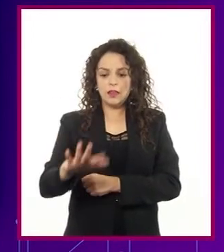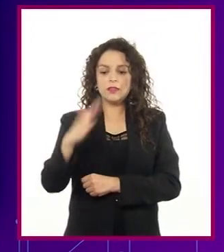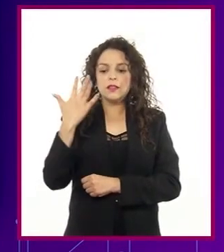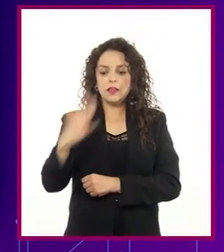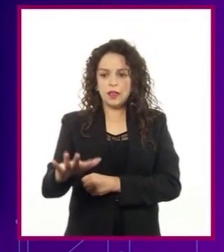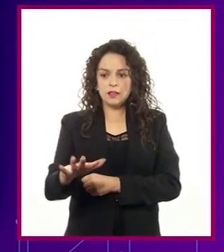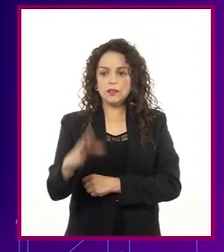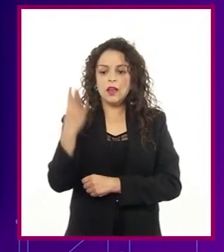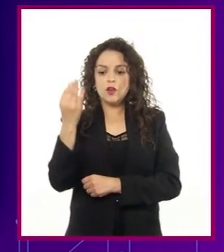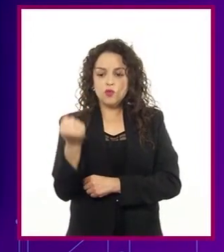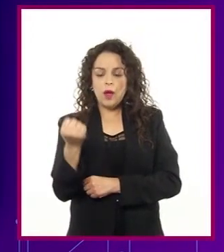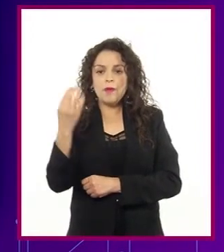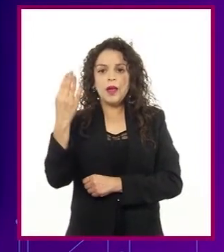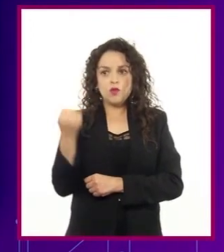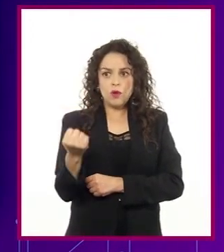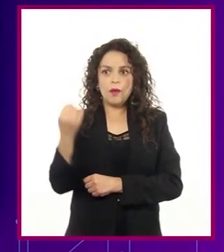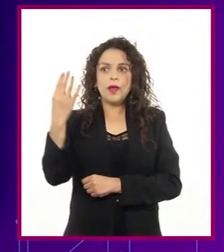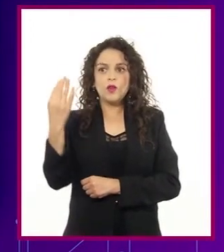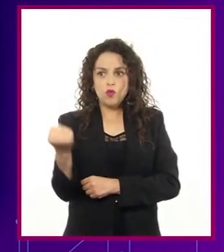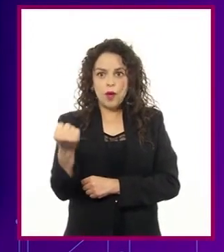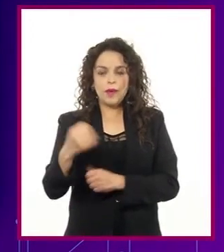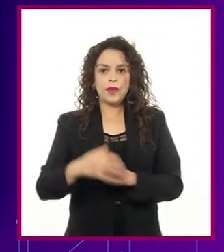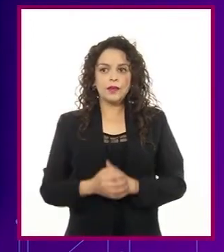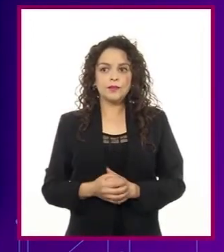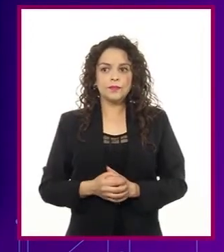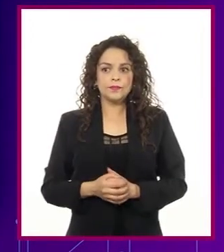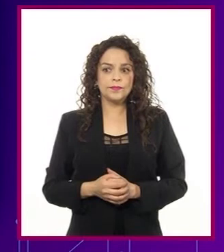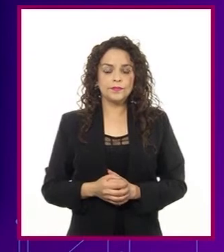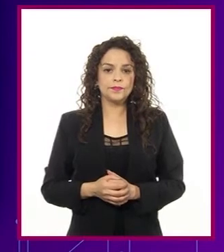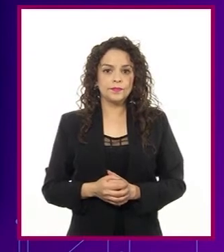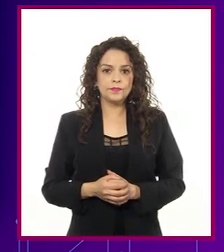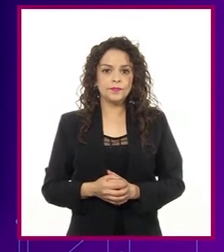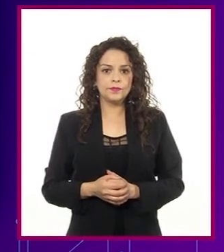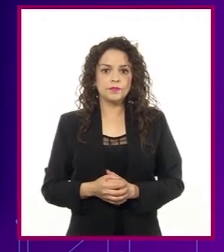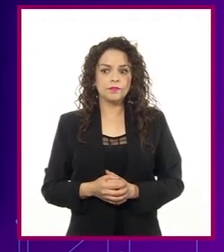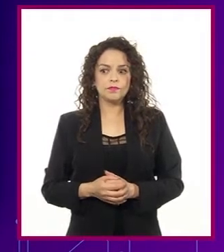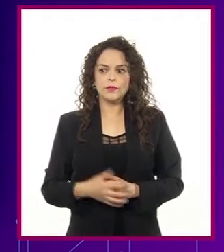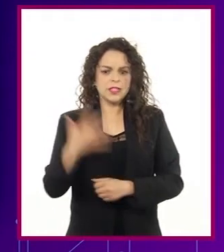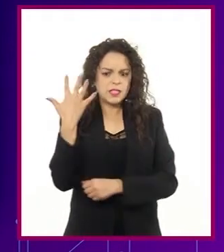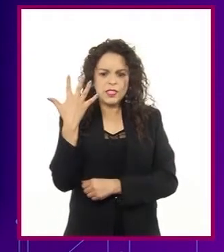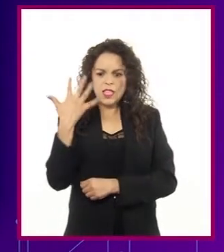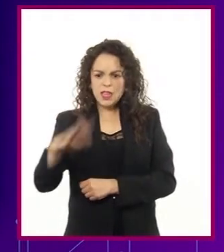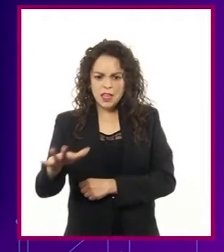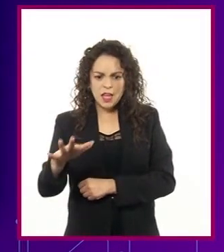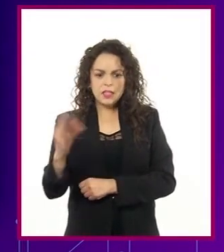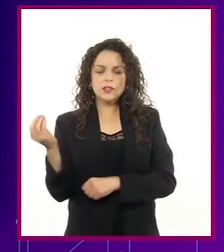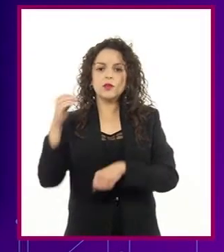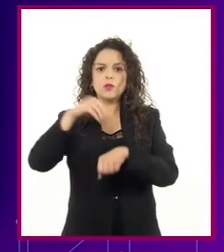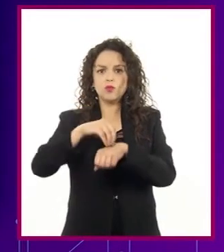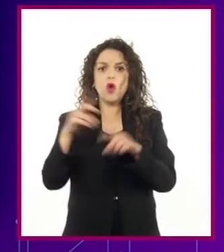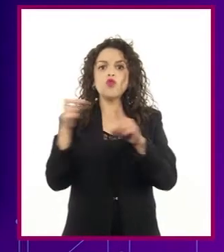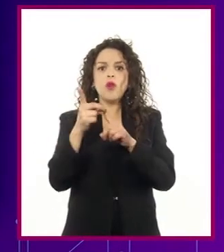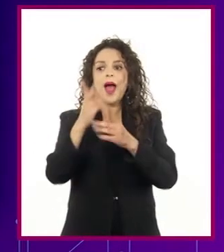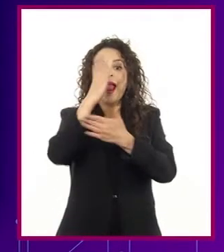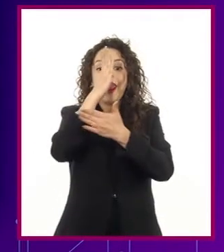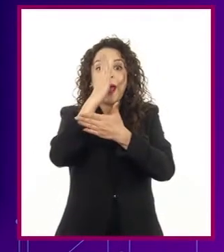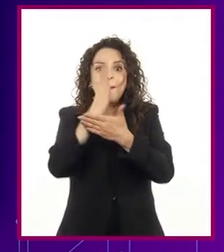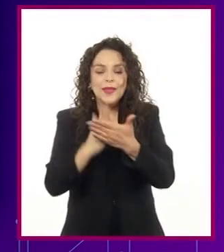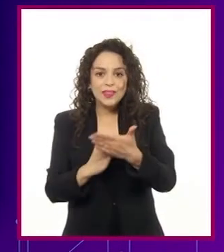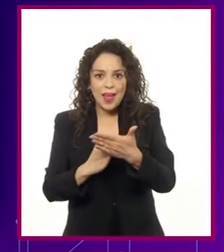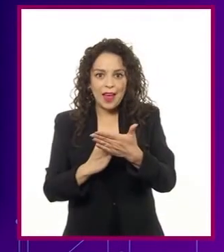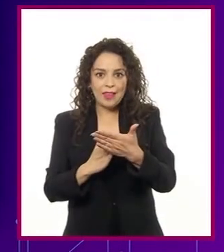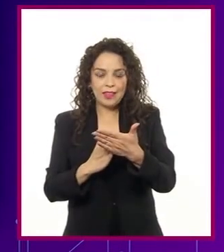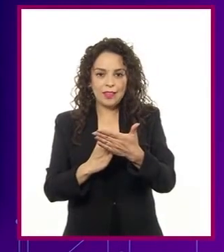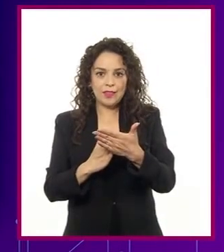10, 9, 9, 9, quedando el 10 en el centro del listado.